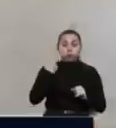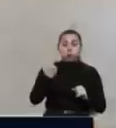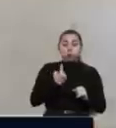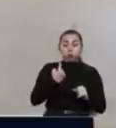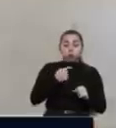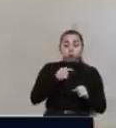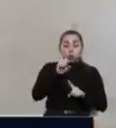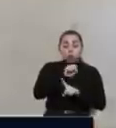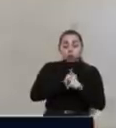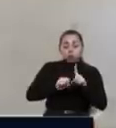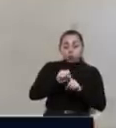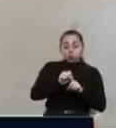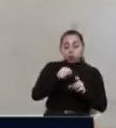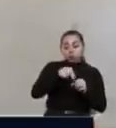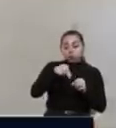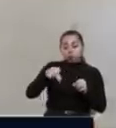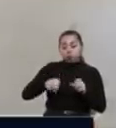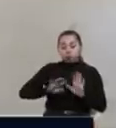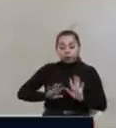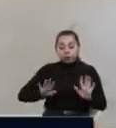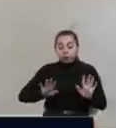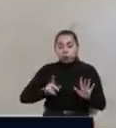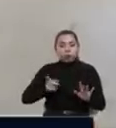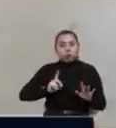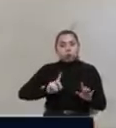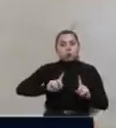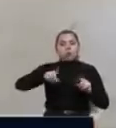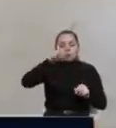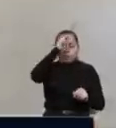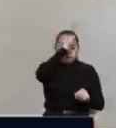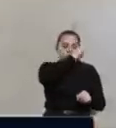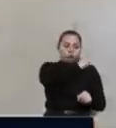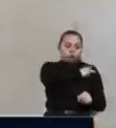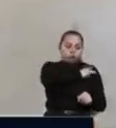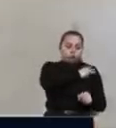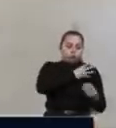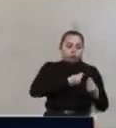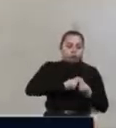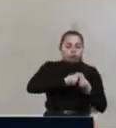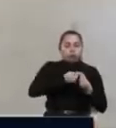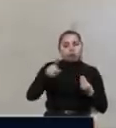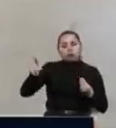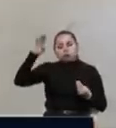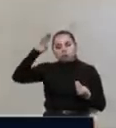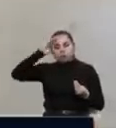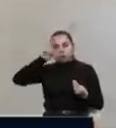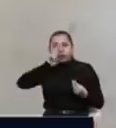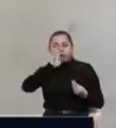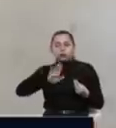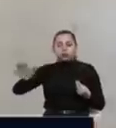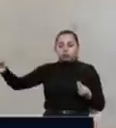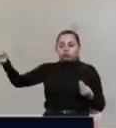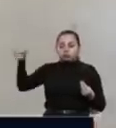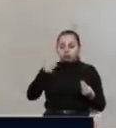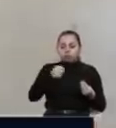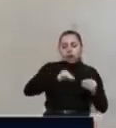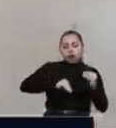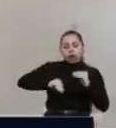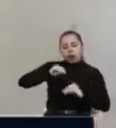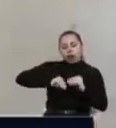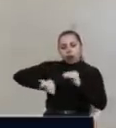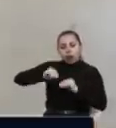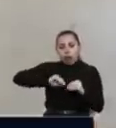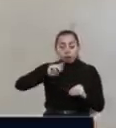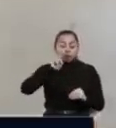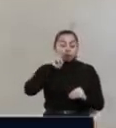sociedad, sino también con las fuerzas militares y con la Policía Nacional. Y si ustedes